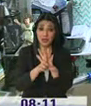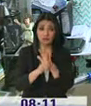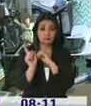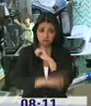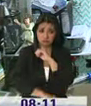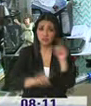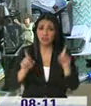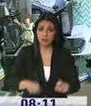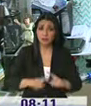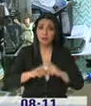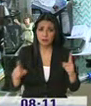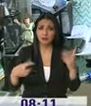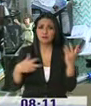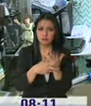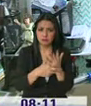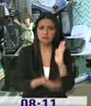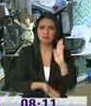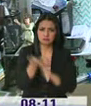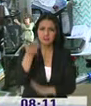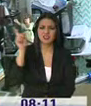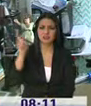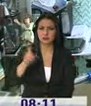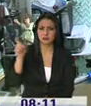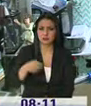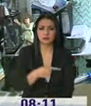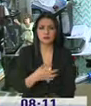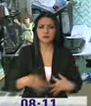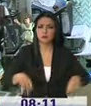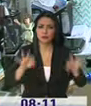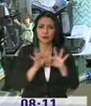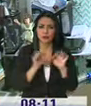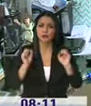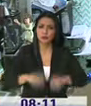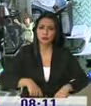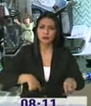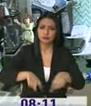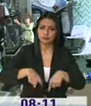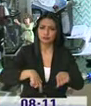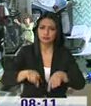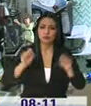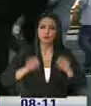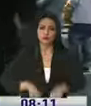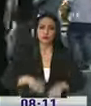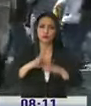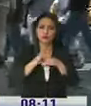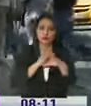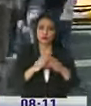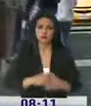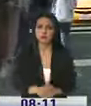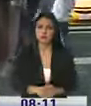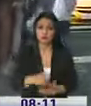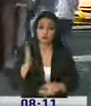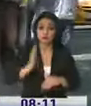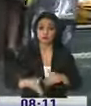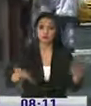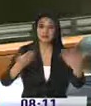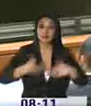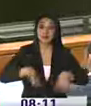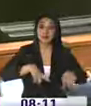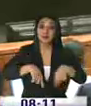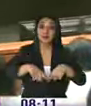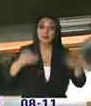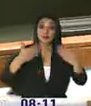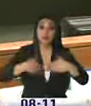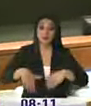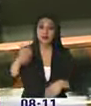tarifa necesitamos porque es importante para poder movilizar un transporte. Cumplido el plazo que tenían los transportistas,